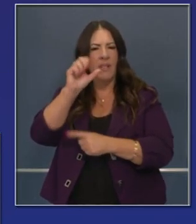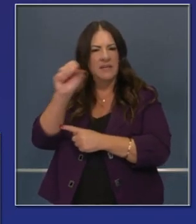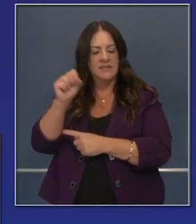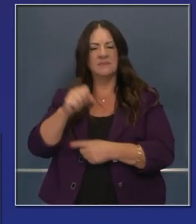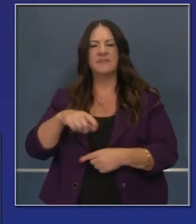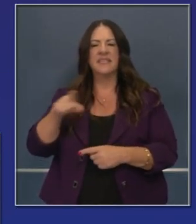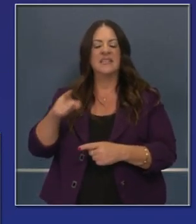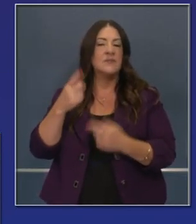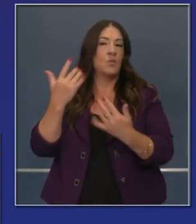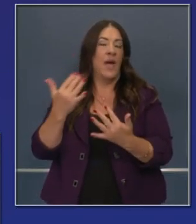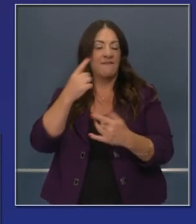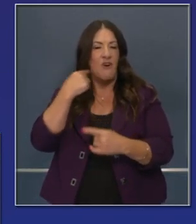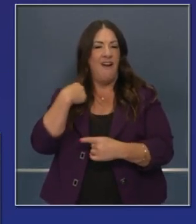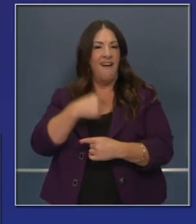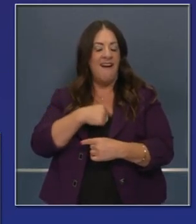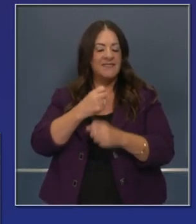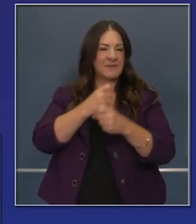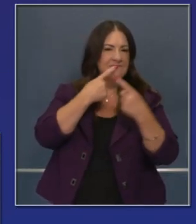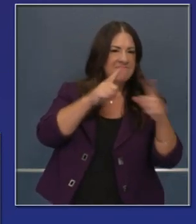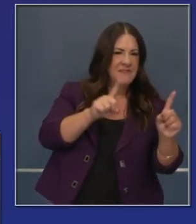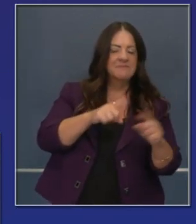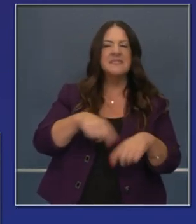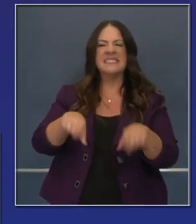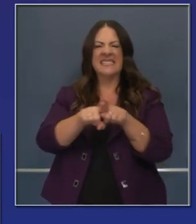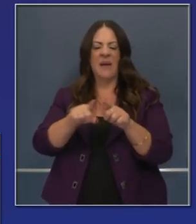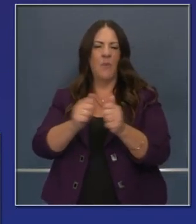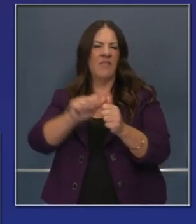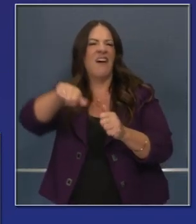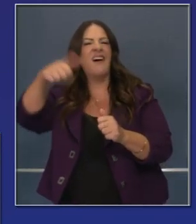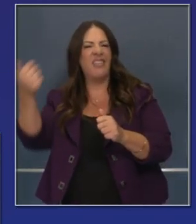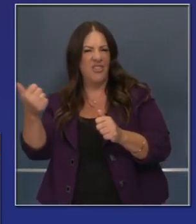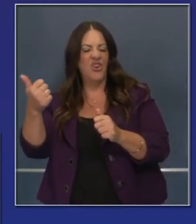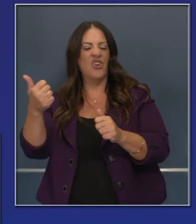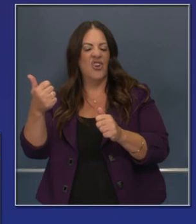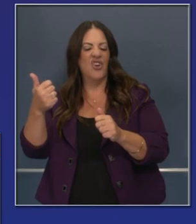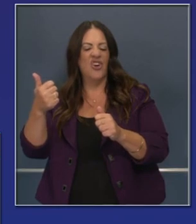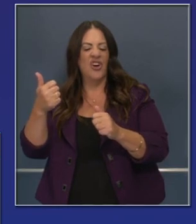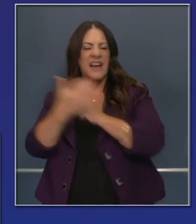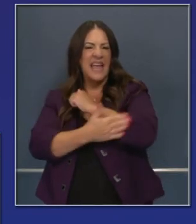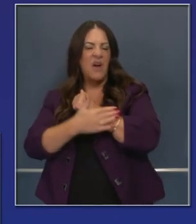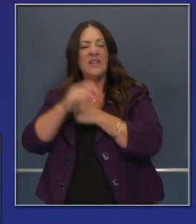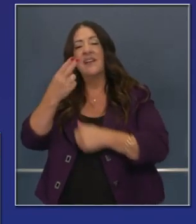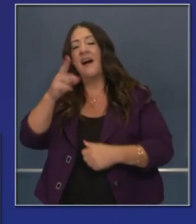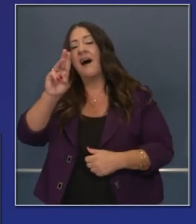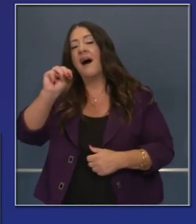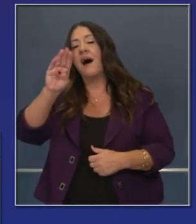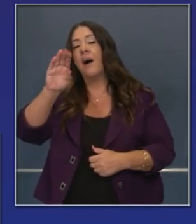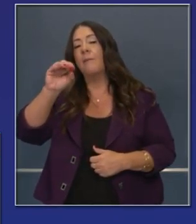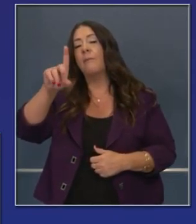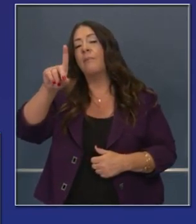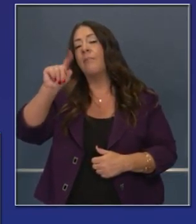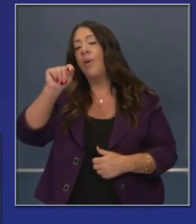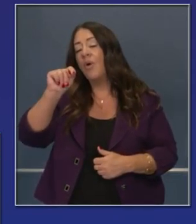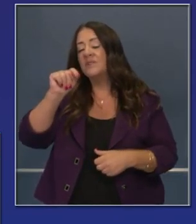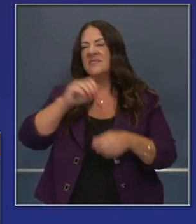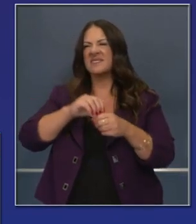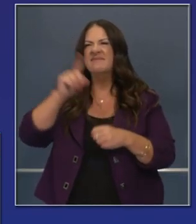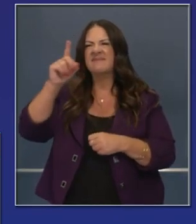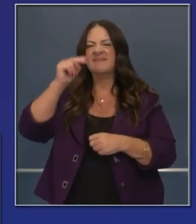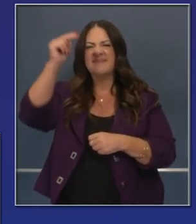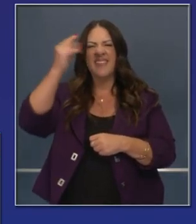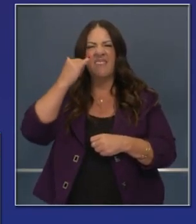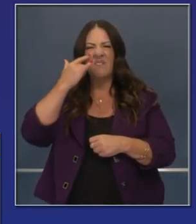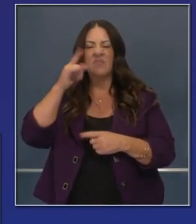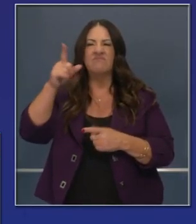de hoy. También estamos haciendo esfuerzos similares en otras partes del estado, incluyendo el condado de Humboldt, conversión de moteles